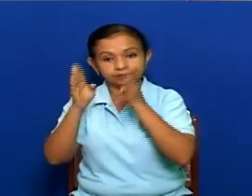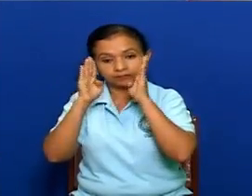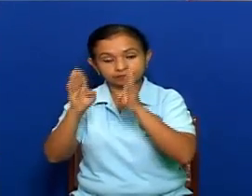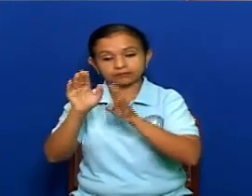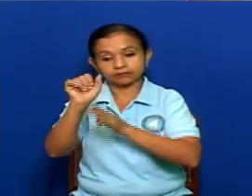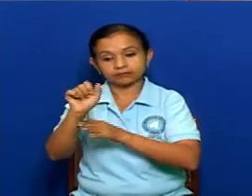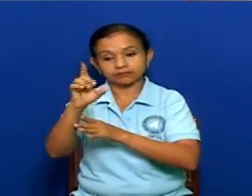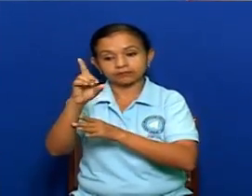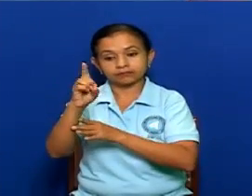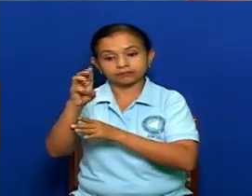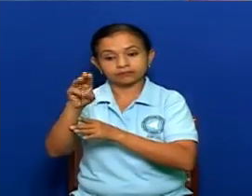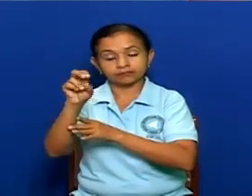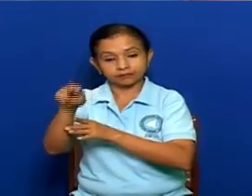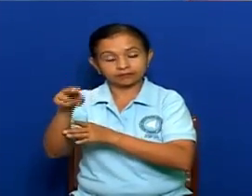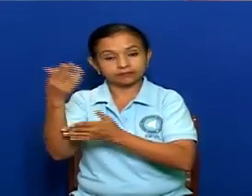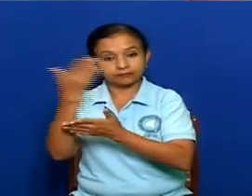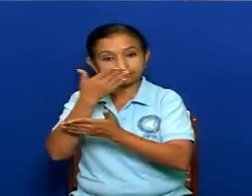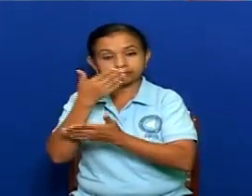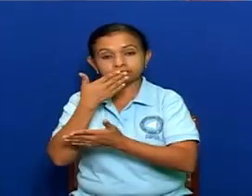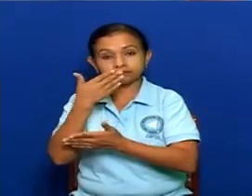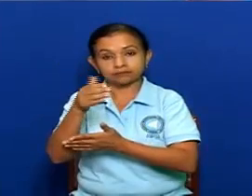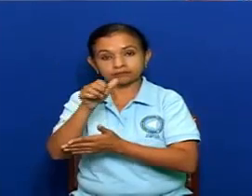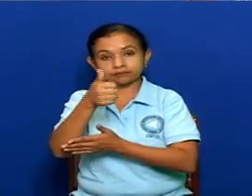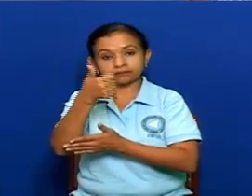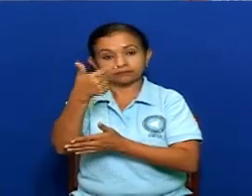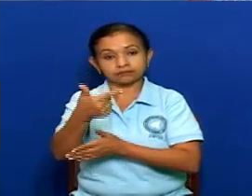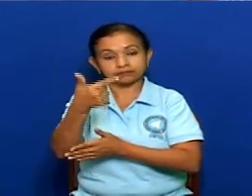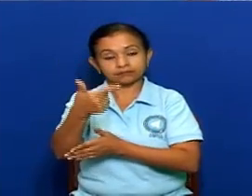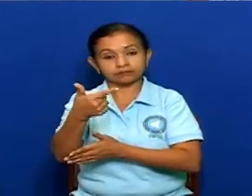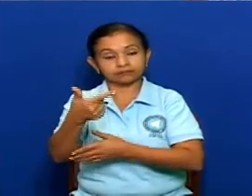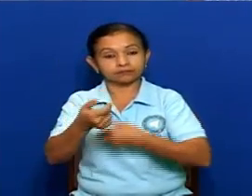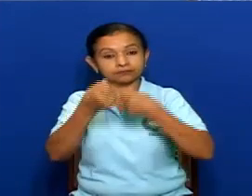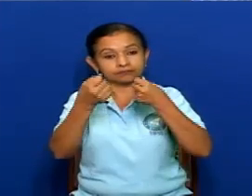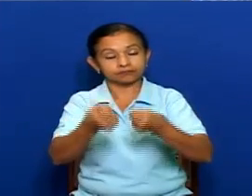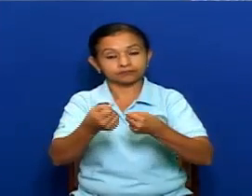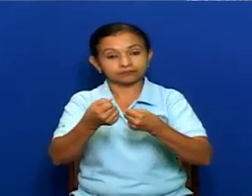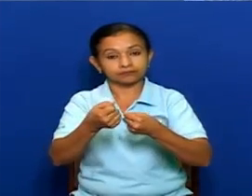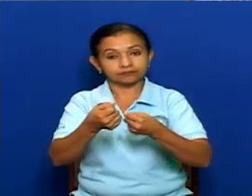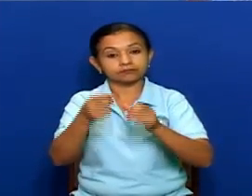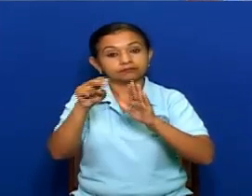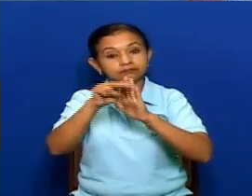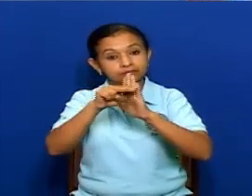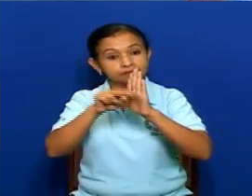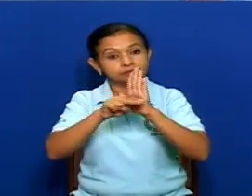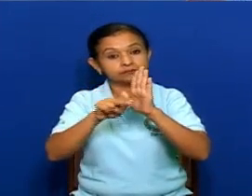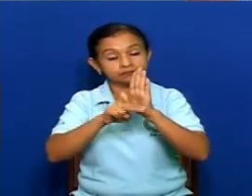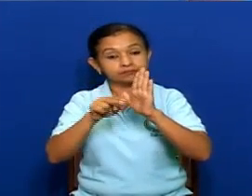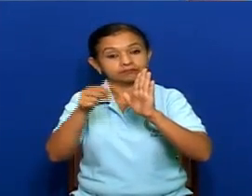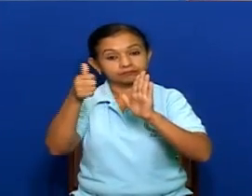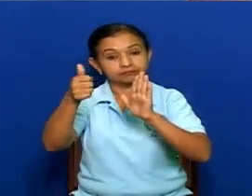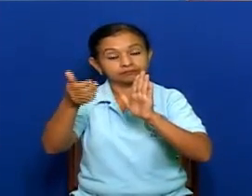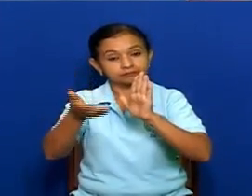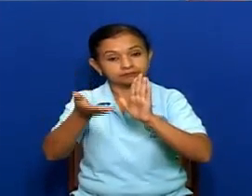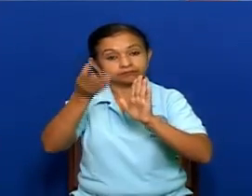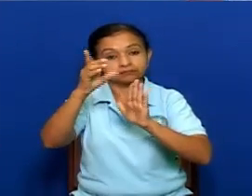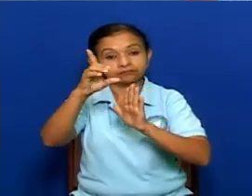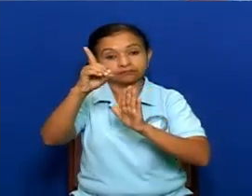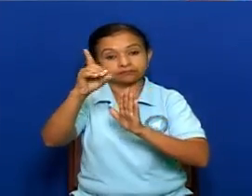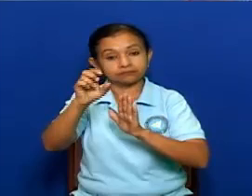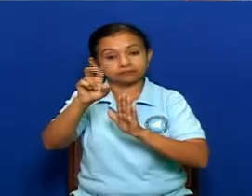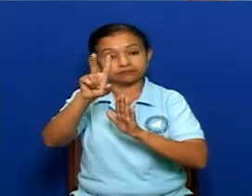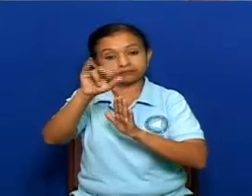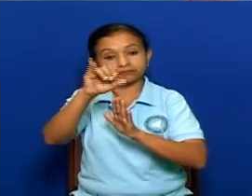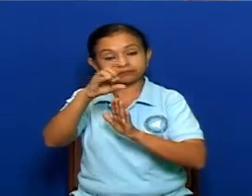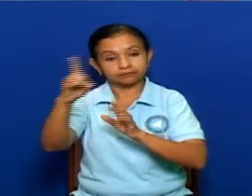administrativos. En el sexto grado tenemos compañeros también con el alto rendimiento académico: David Antonio